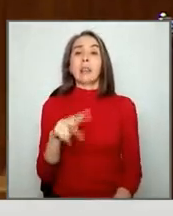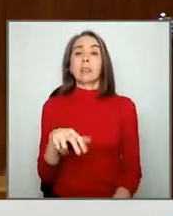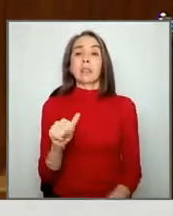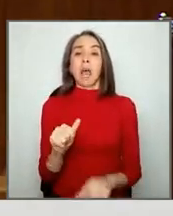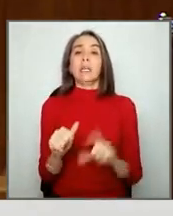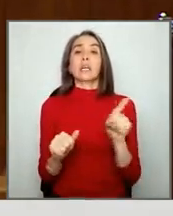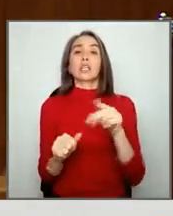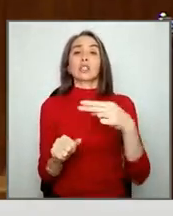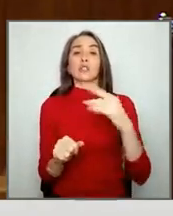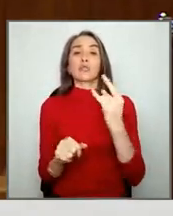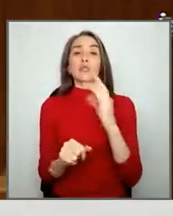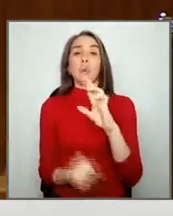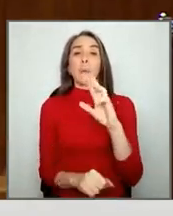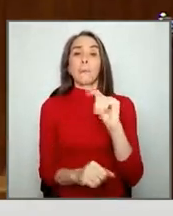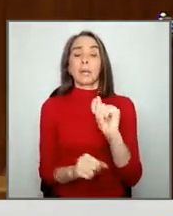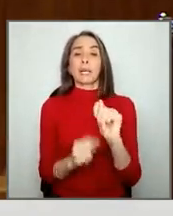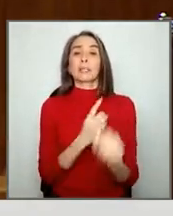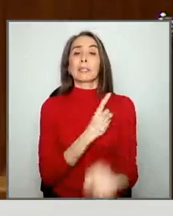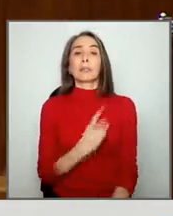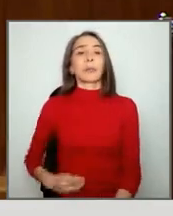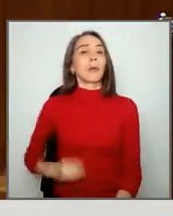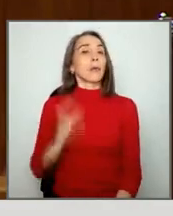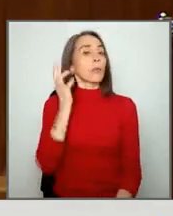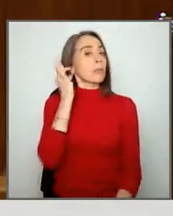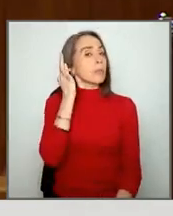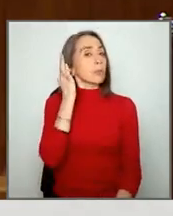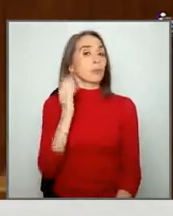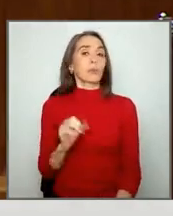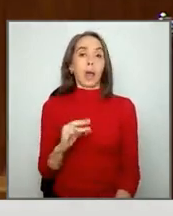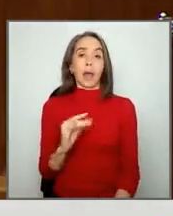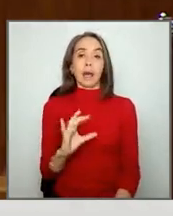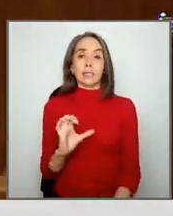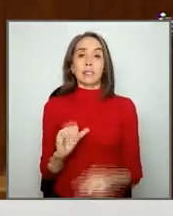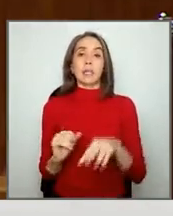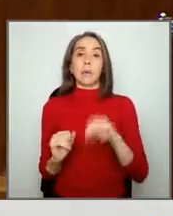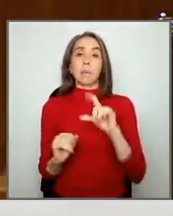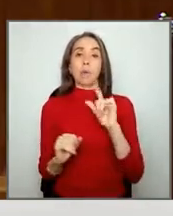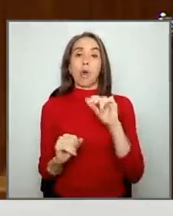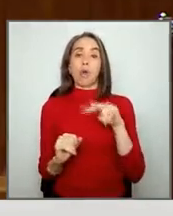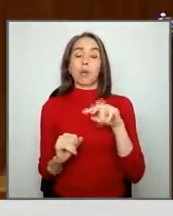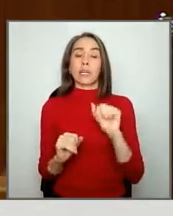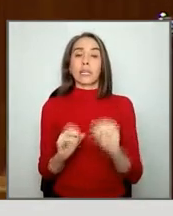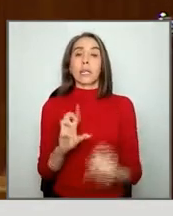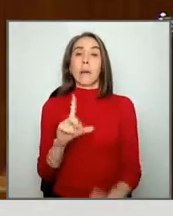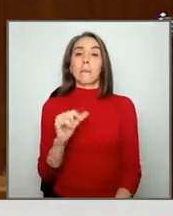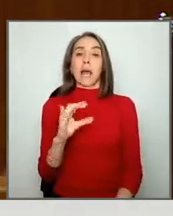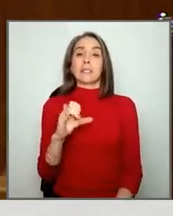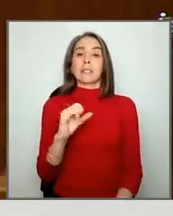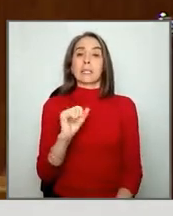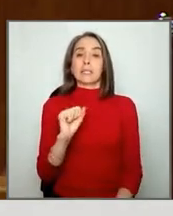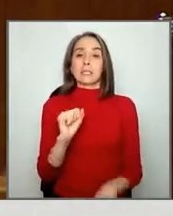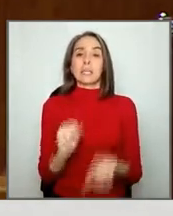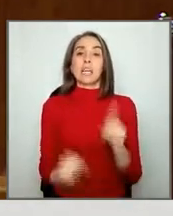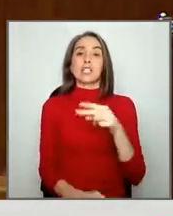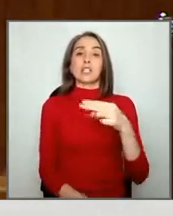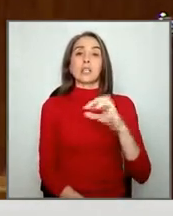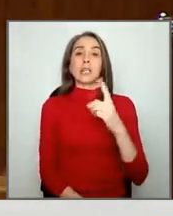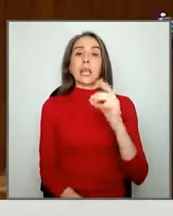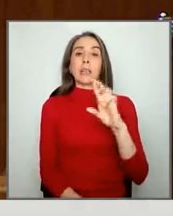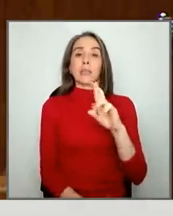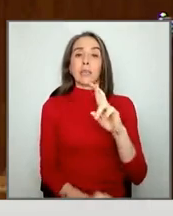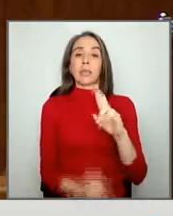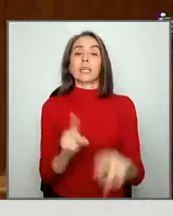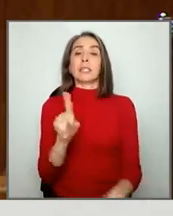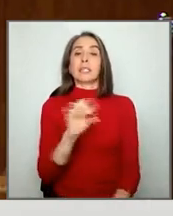y de la diputadas Mónica Arce Elia Molina Alejandra Placencia Emilia Schneider Daniela serrano